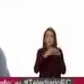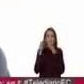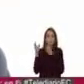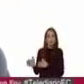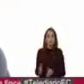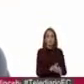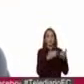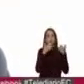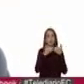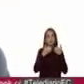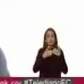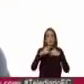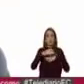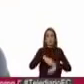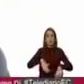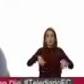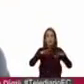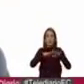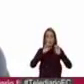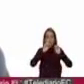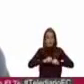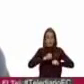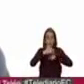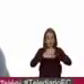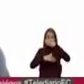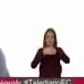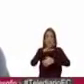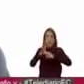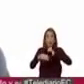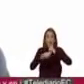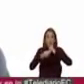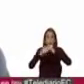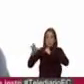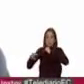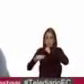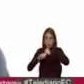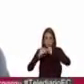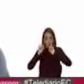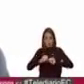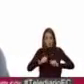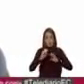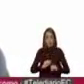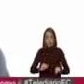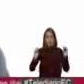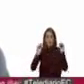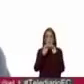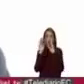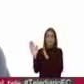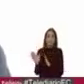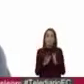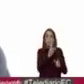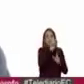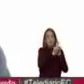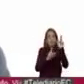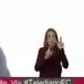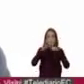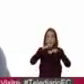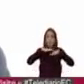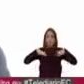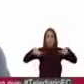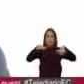tipo de contribuciones. Sobre todo lamento yo que se haya rechazado las contribuciones de las personas. Si